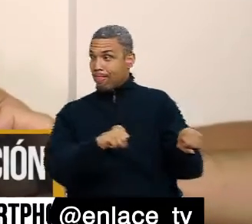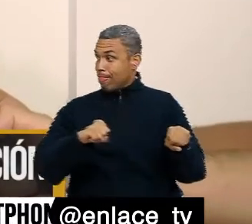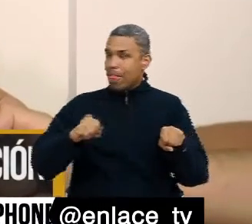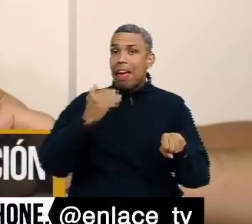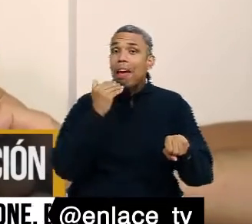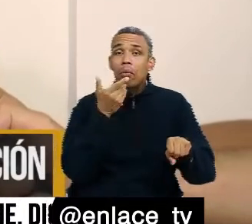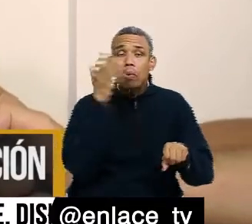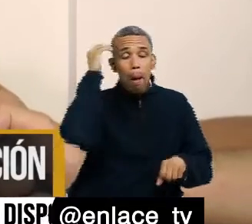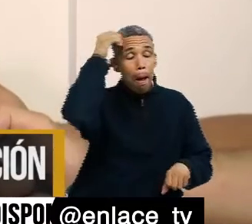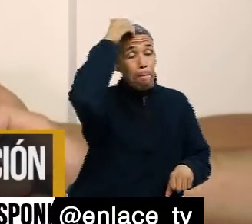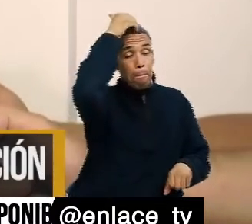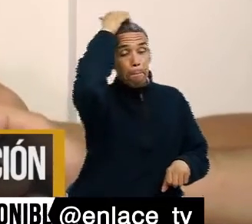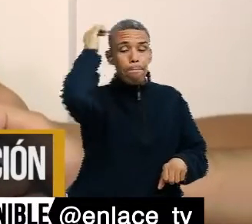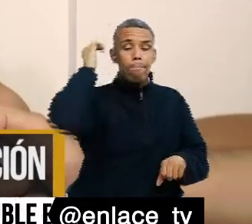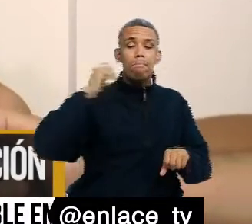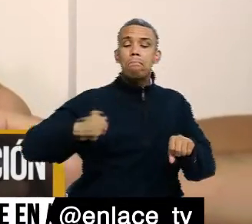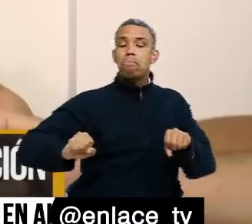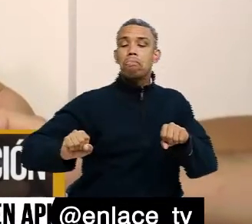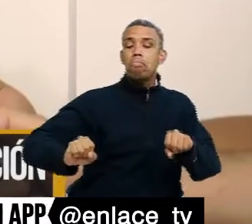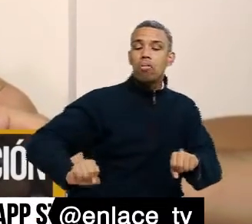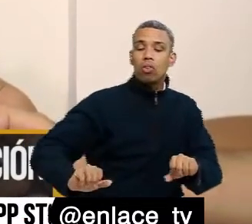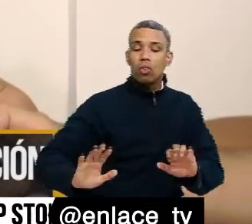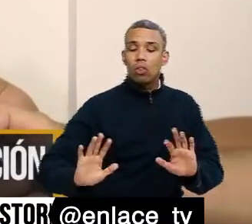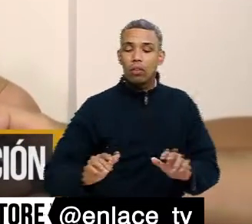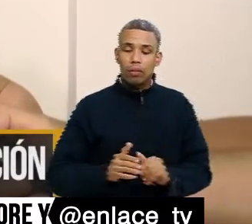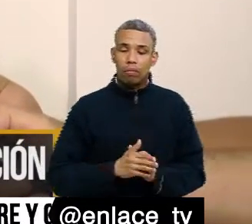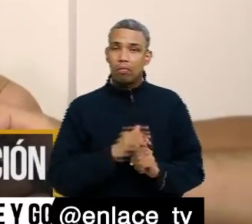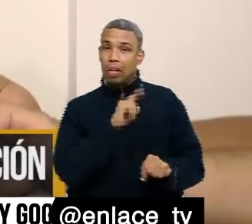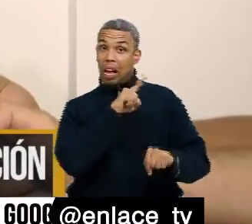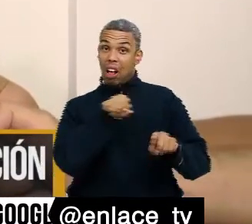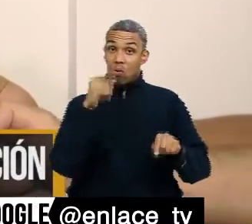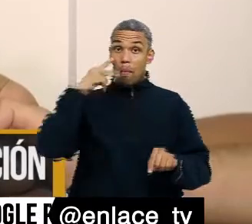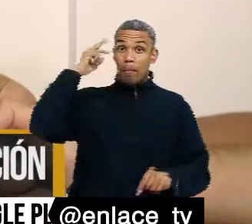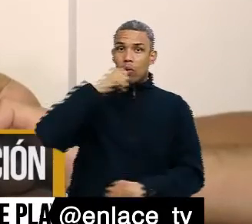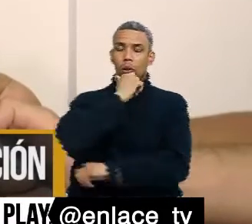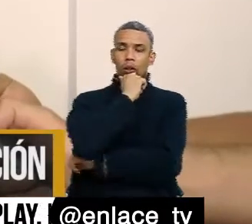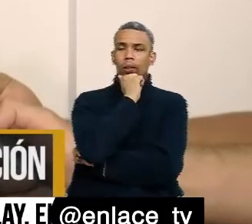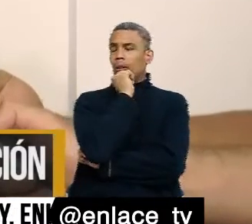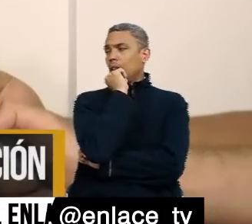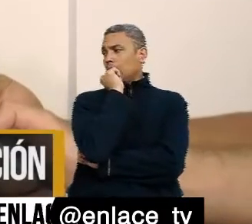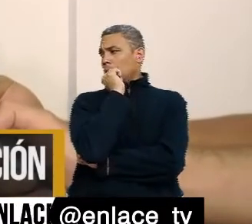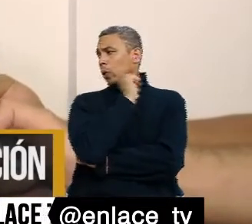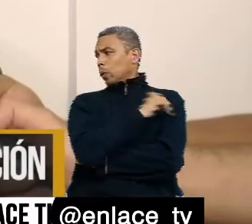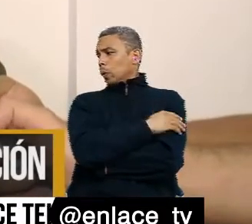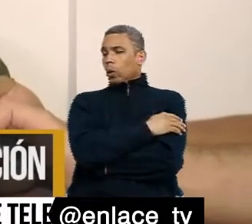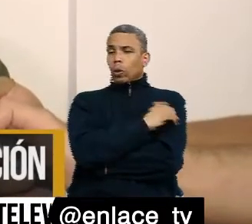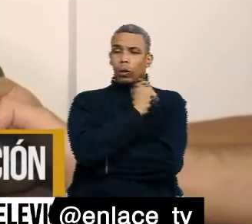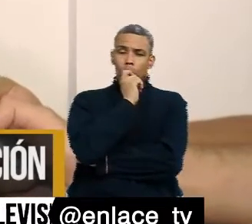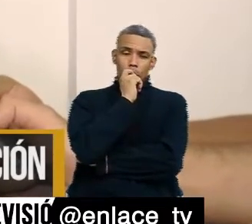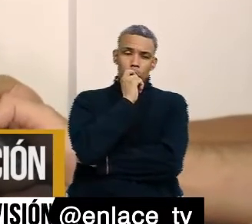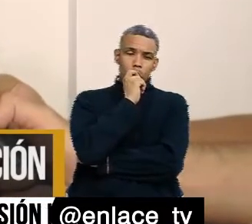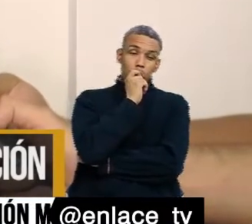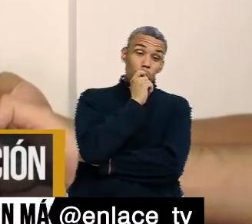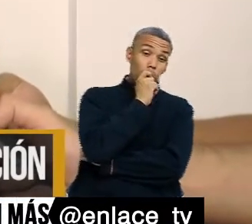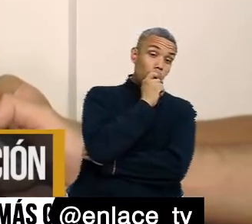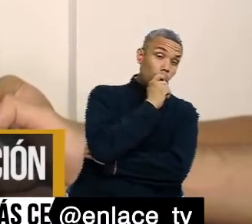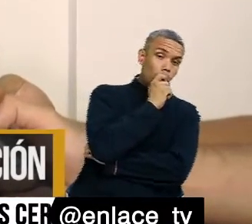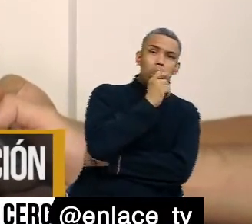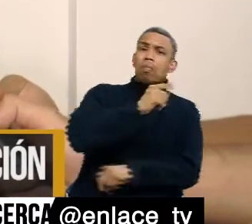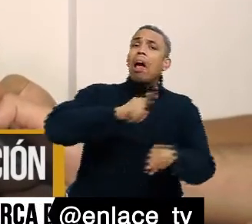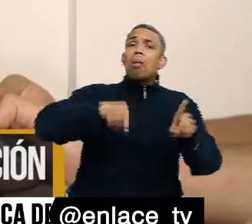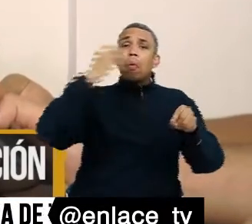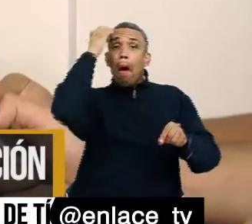yo busco, me empiezo a mirar las motocicletas que están sin seguro, o inclusive con la llave puesta, porque se ha encontrado casos de ciudadanos